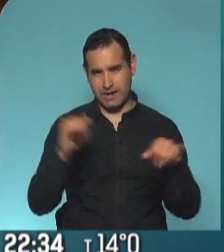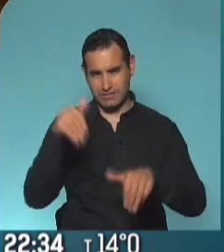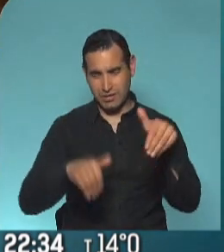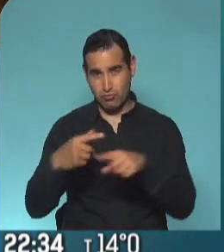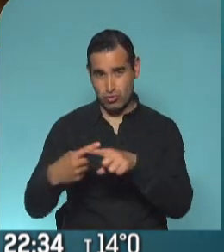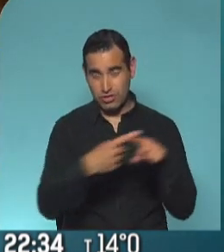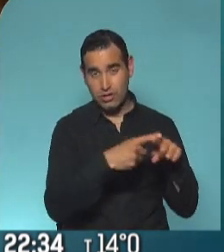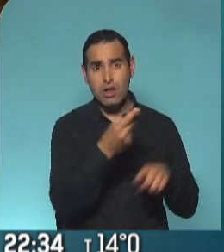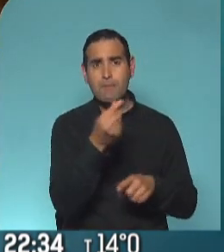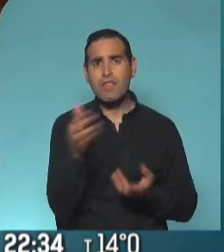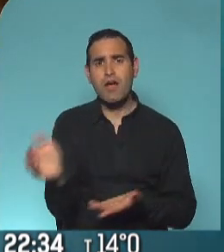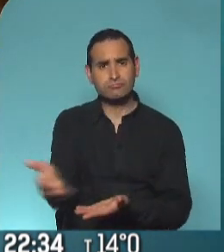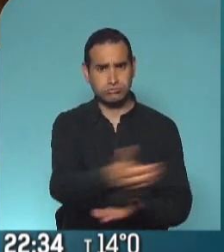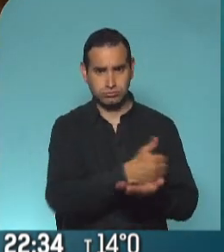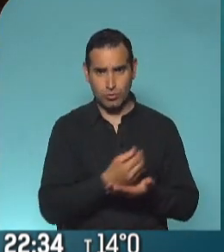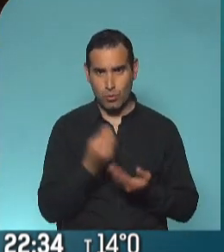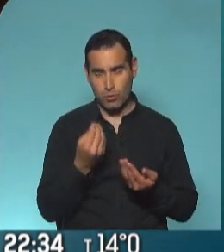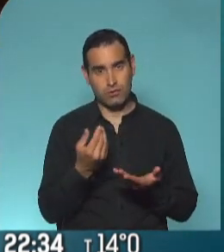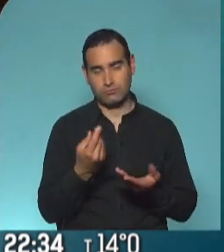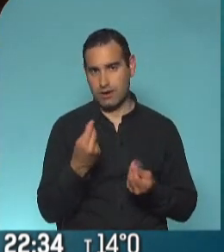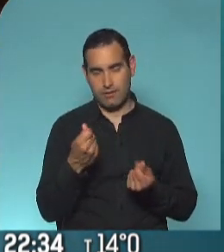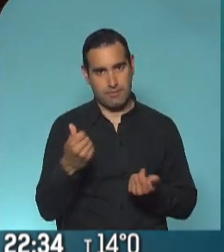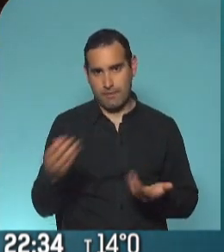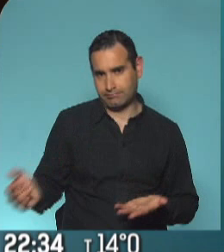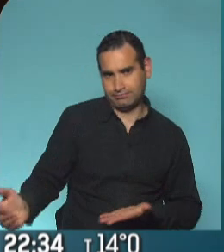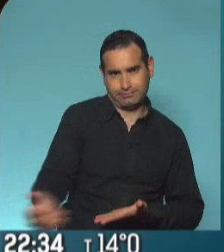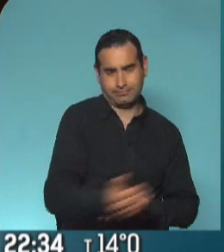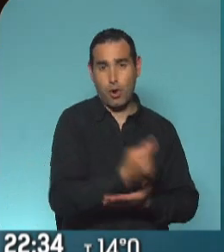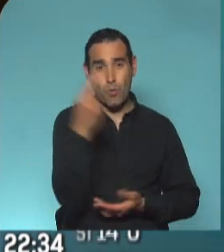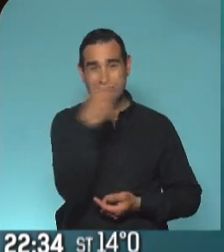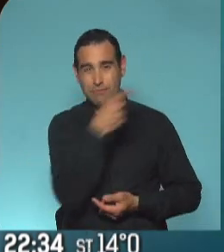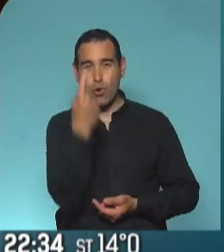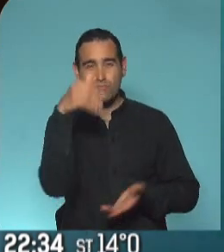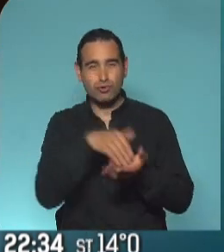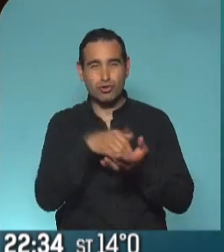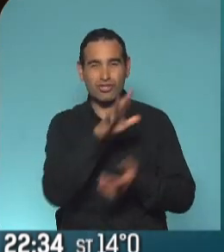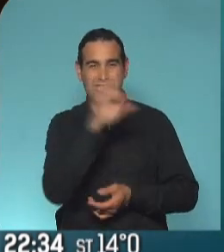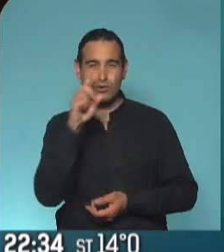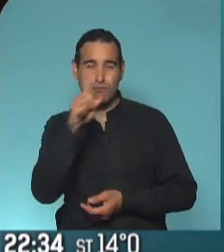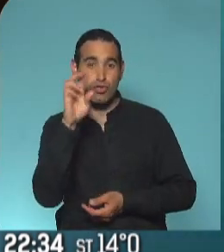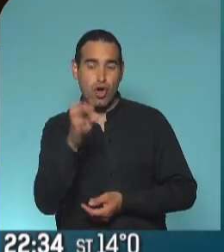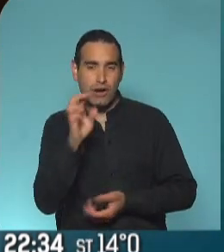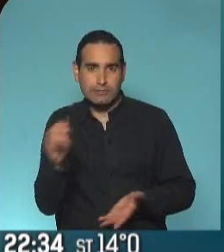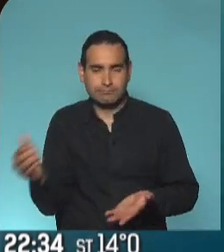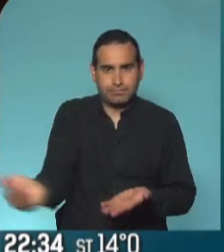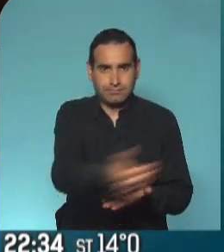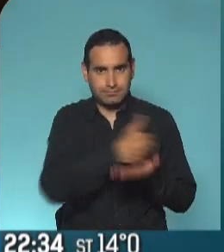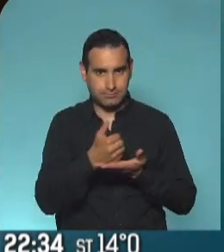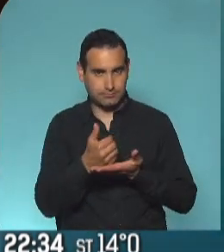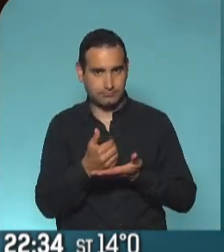está recaudando a ritmo de vértigo. En una semana $1.500.000, en lo cual